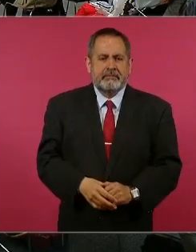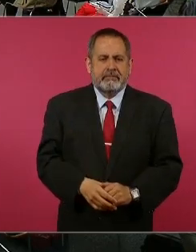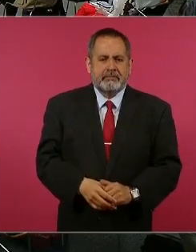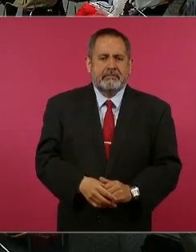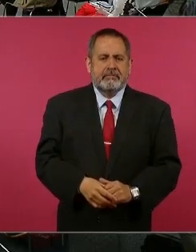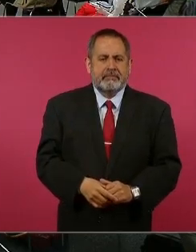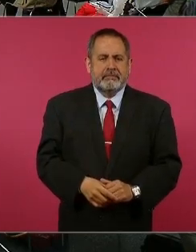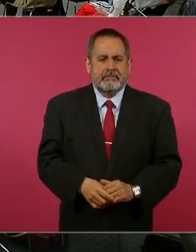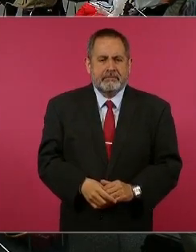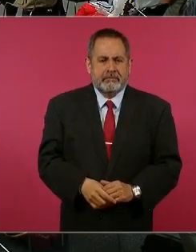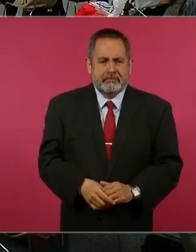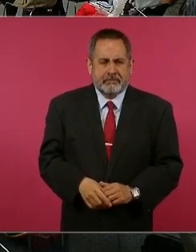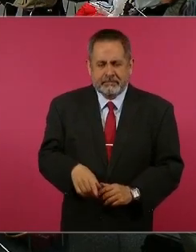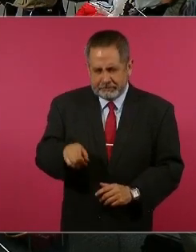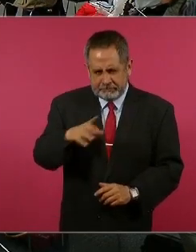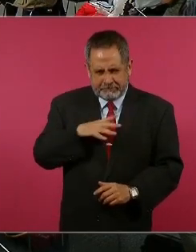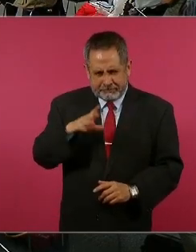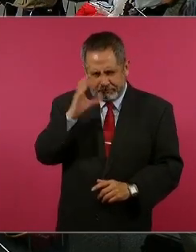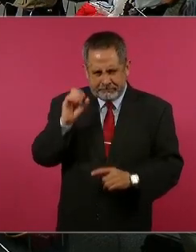que es artística.